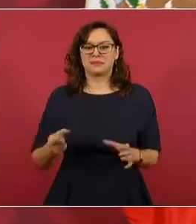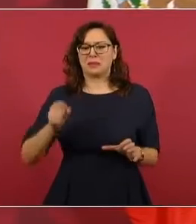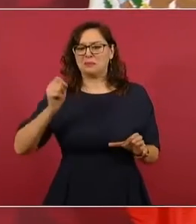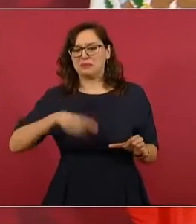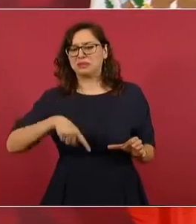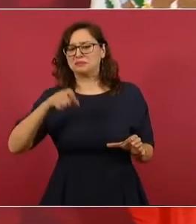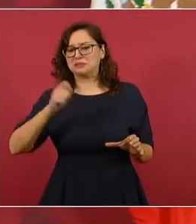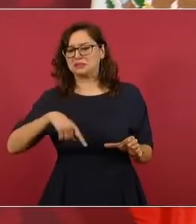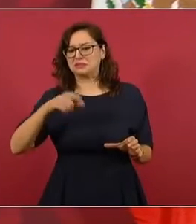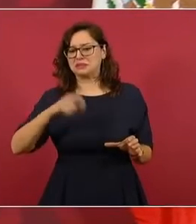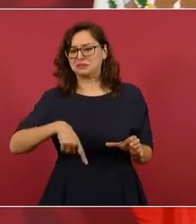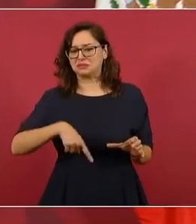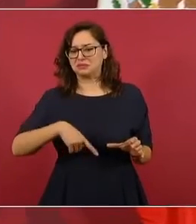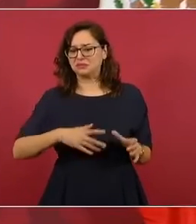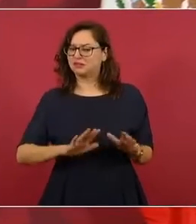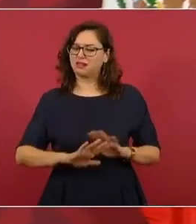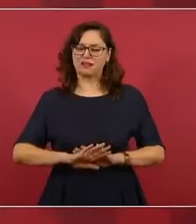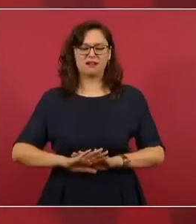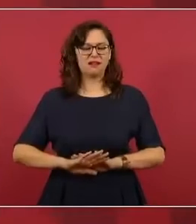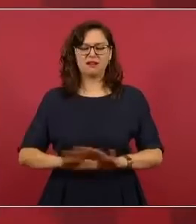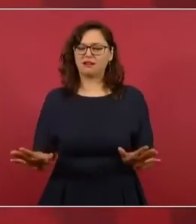en botellas viejas.